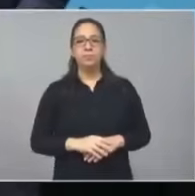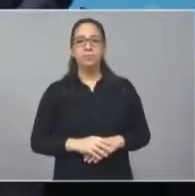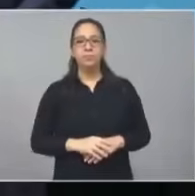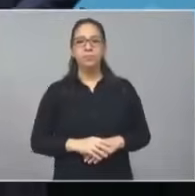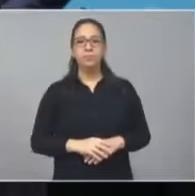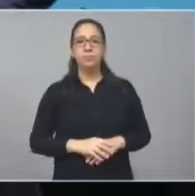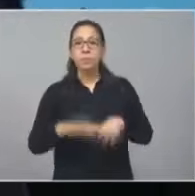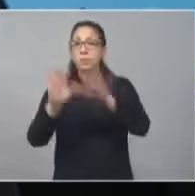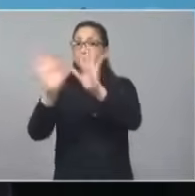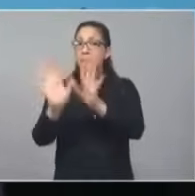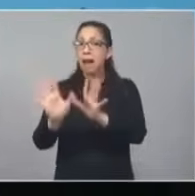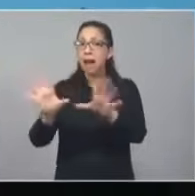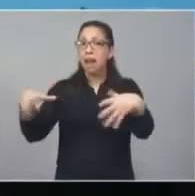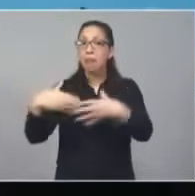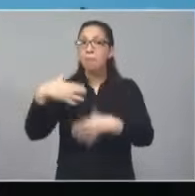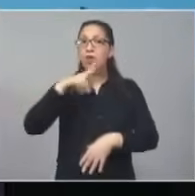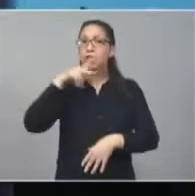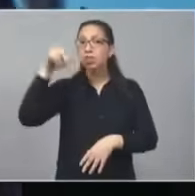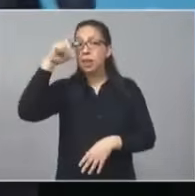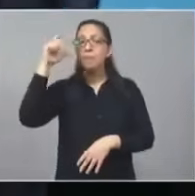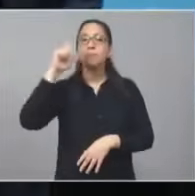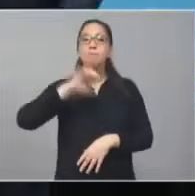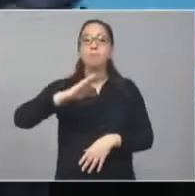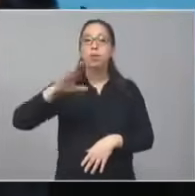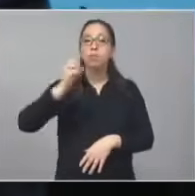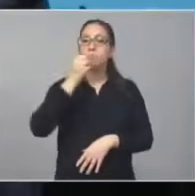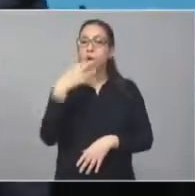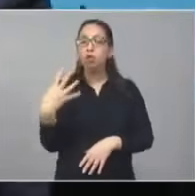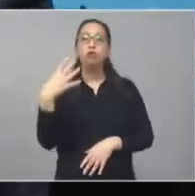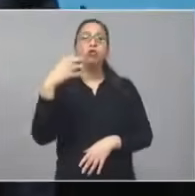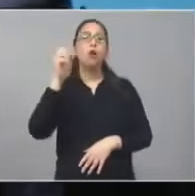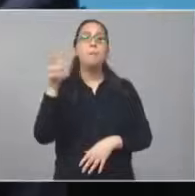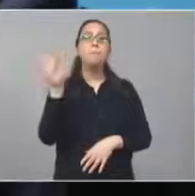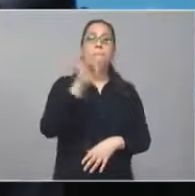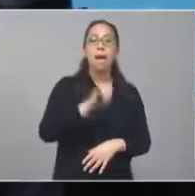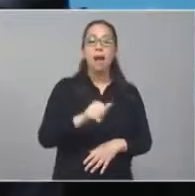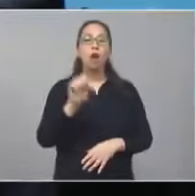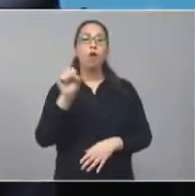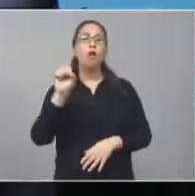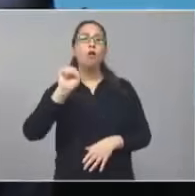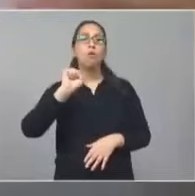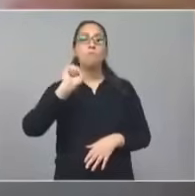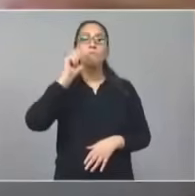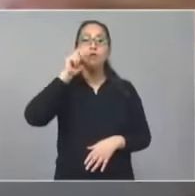Y se van preparando Monte, Montehermoso, Moreno, Morón, Navarro y Necochea.